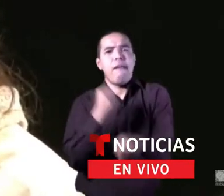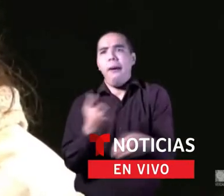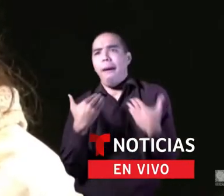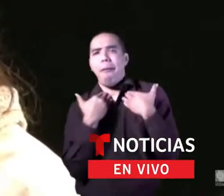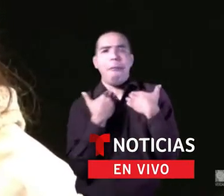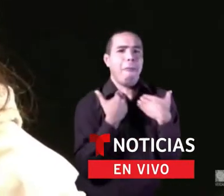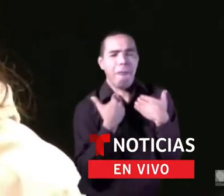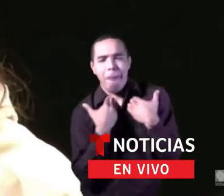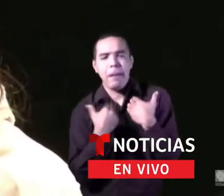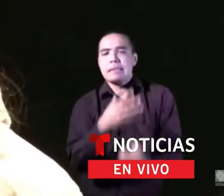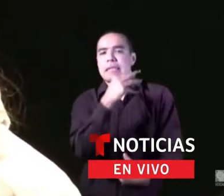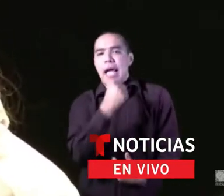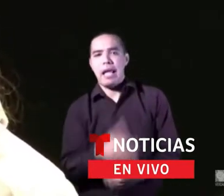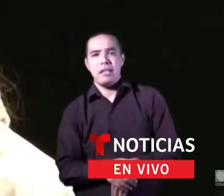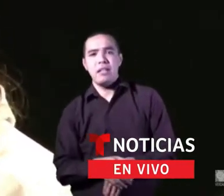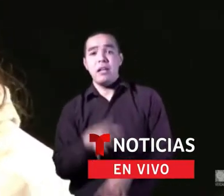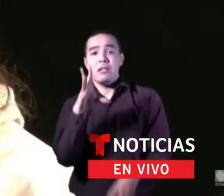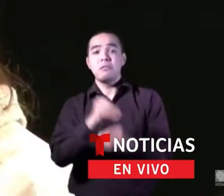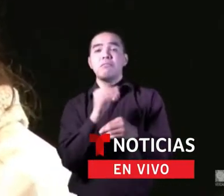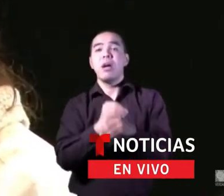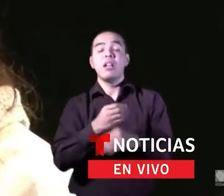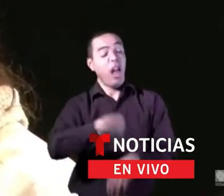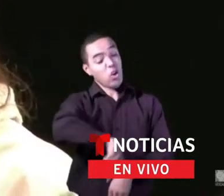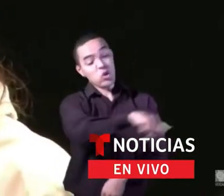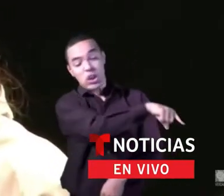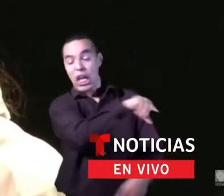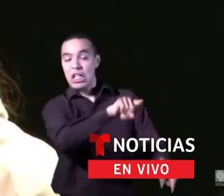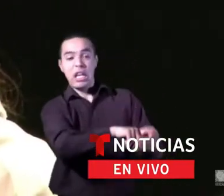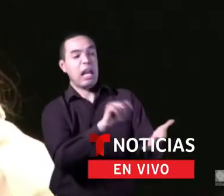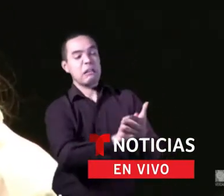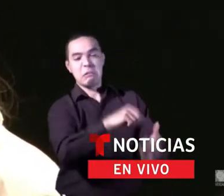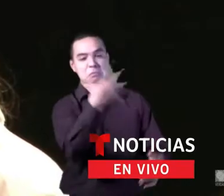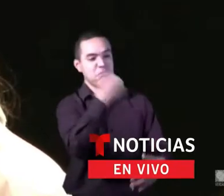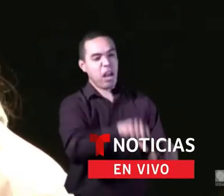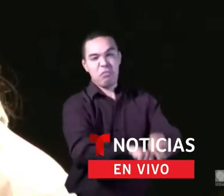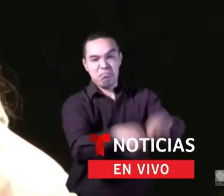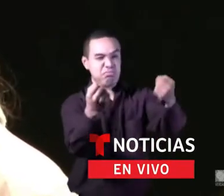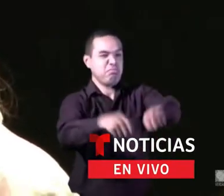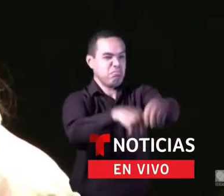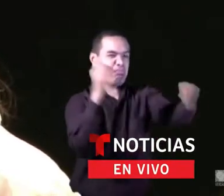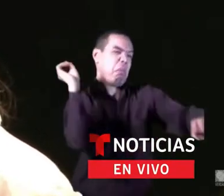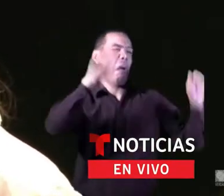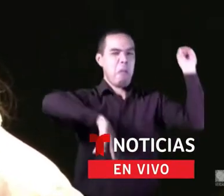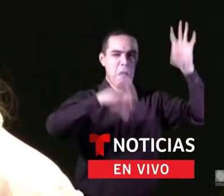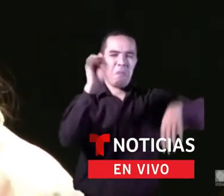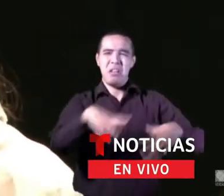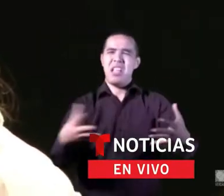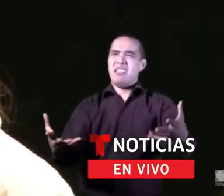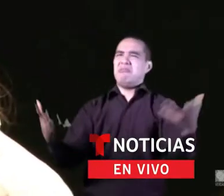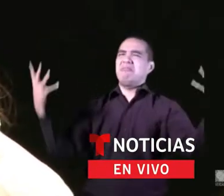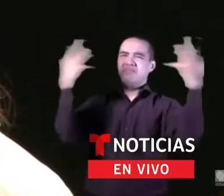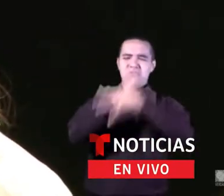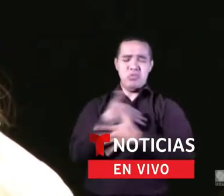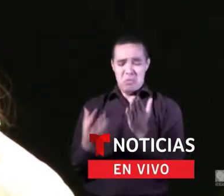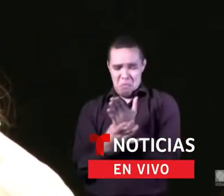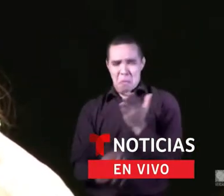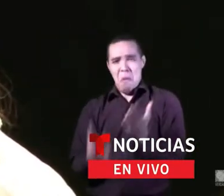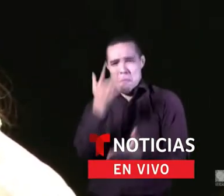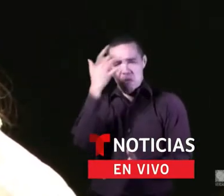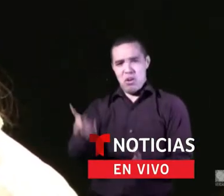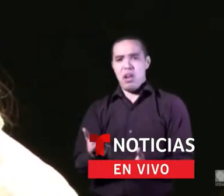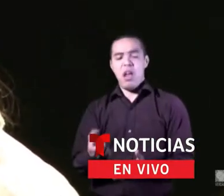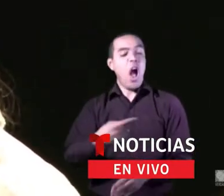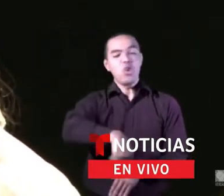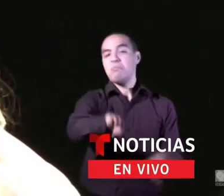y porque los señalan de terroristas porque siendo pobres y jóvenes los asimilan a combatientes